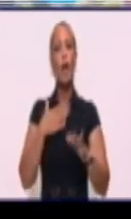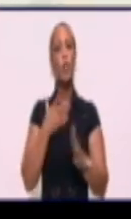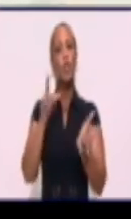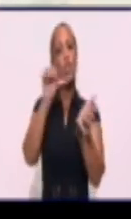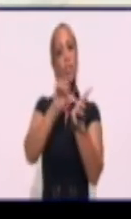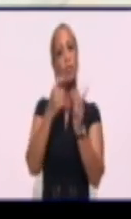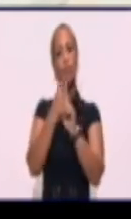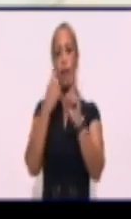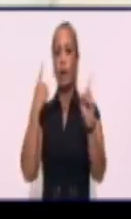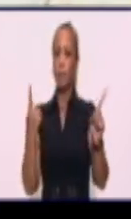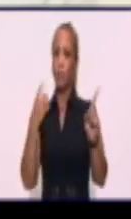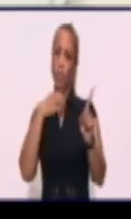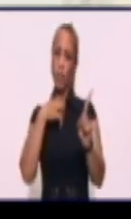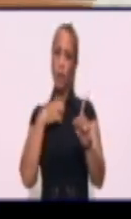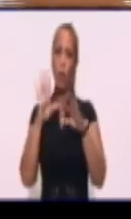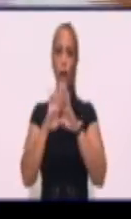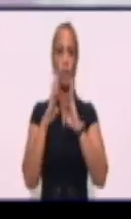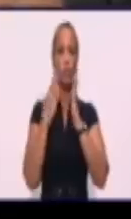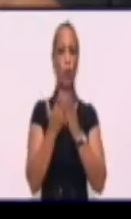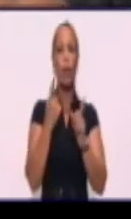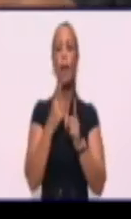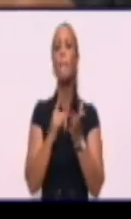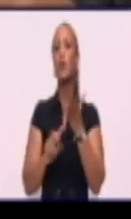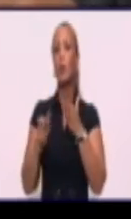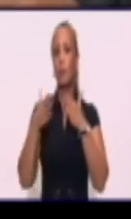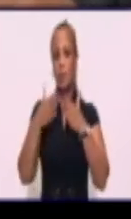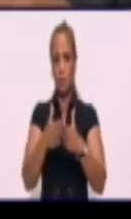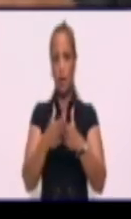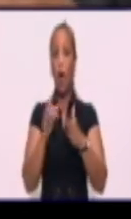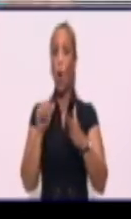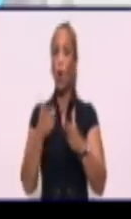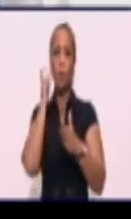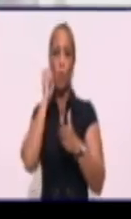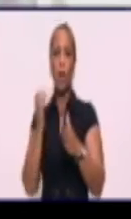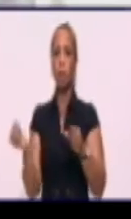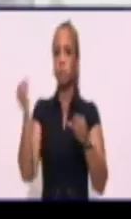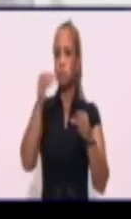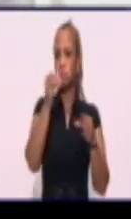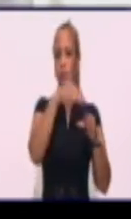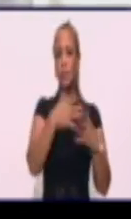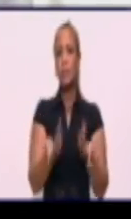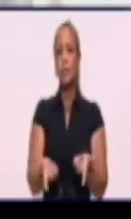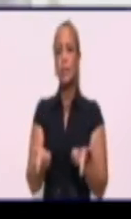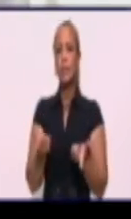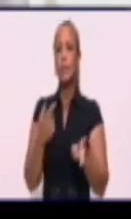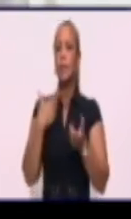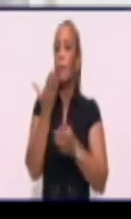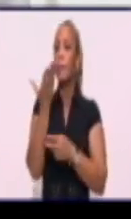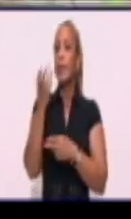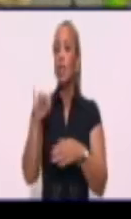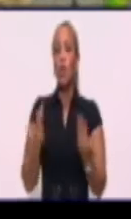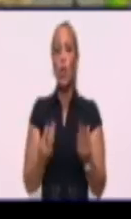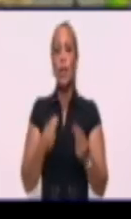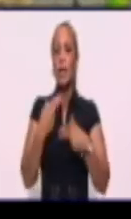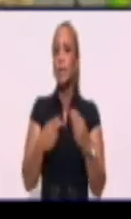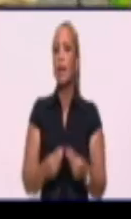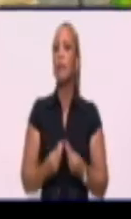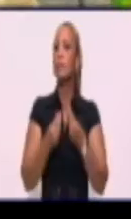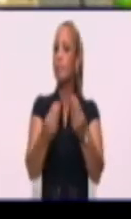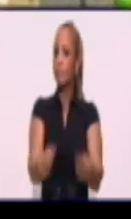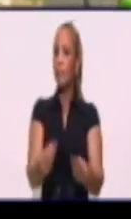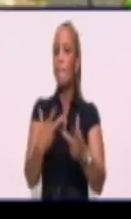que tenemos en toda la provincia. Hoy las mujeres se nos han sumado, nos han pedido de hacer donativos para